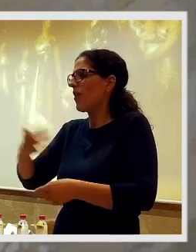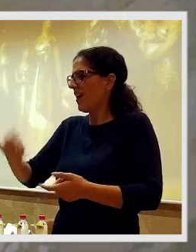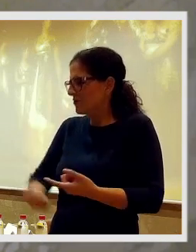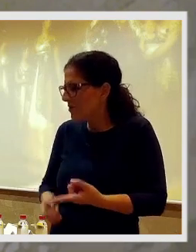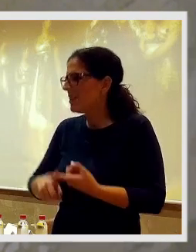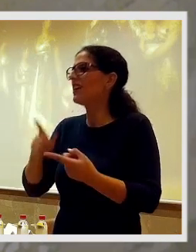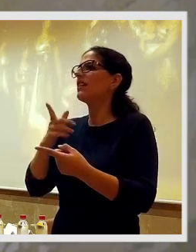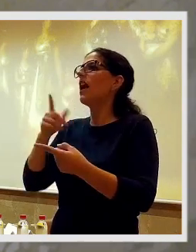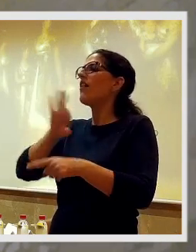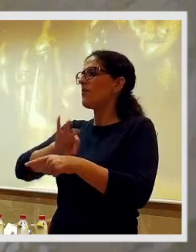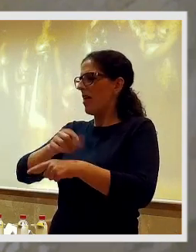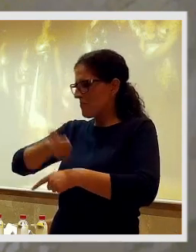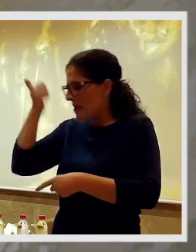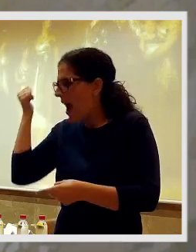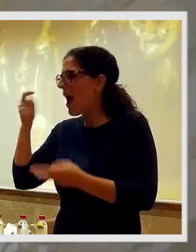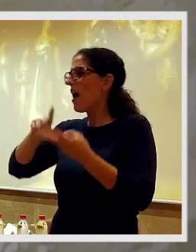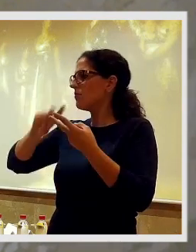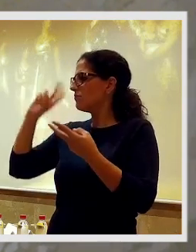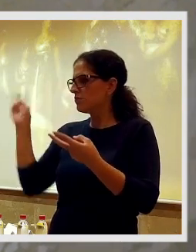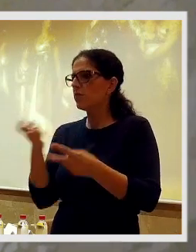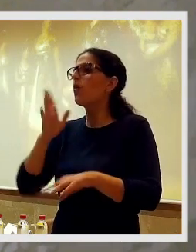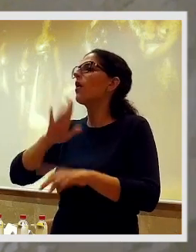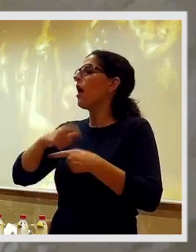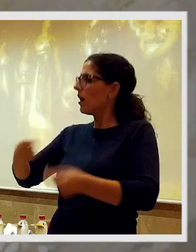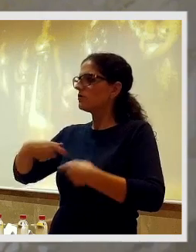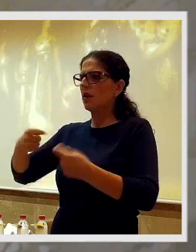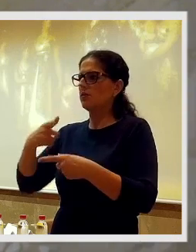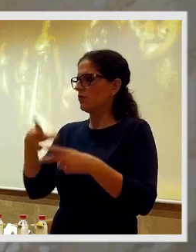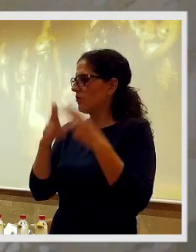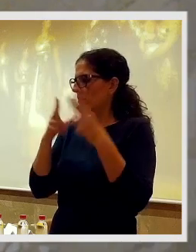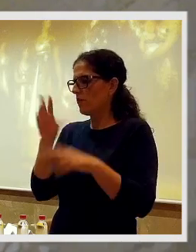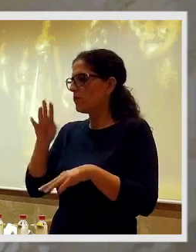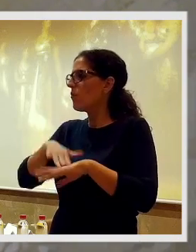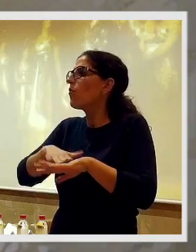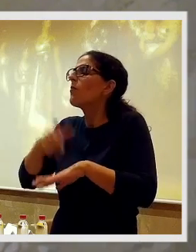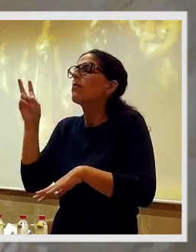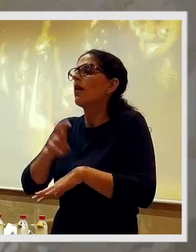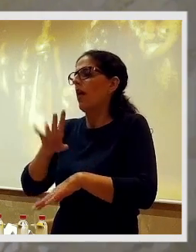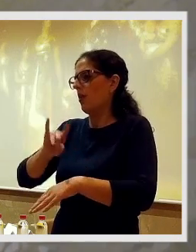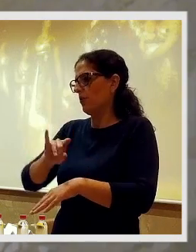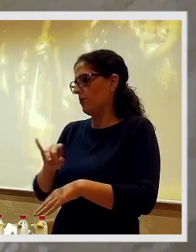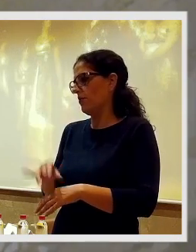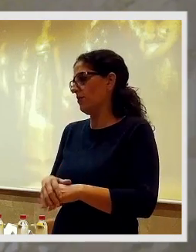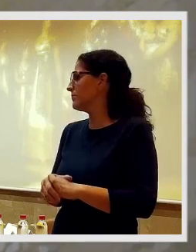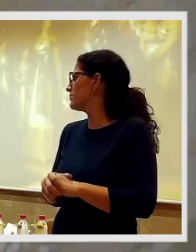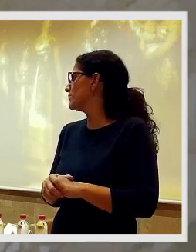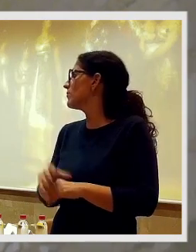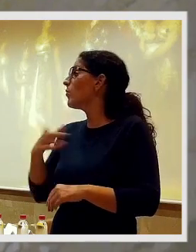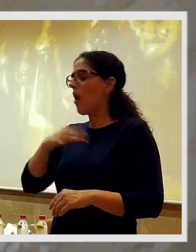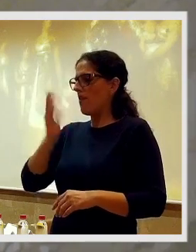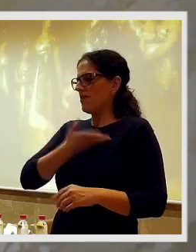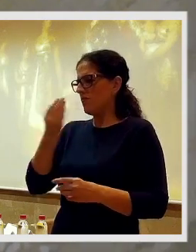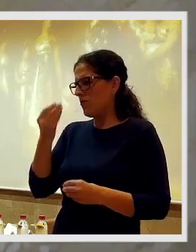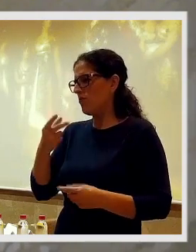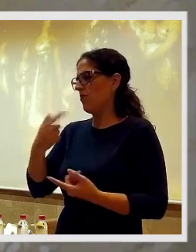50% de los recursos sanitarios de un país. Eso nos da una idea de lo que la diabetes es capaz de minar nuestra salud en todos los aspectos,